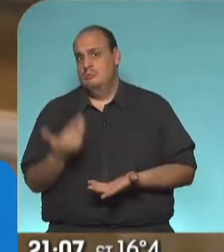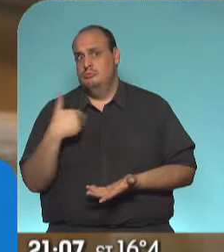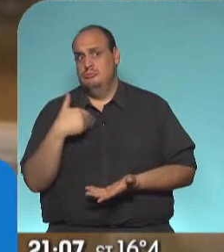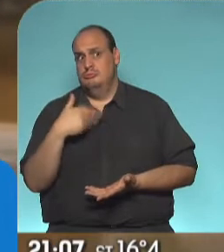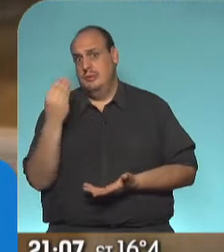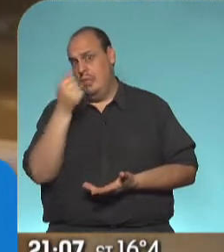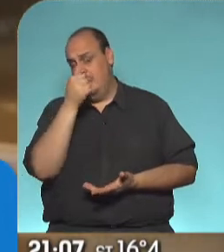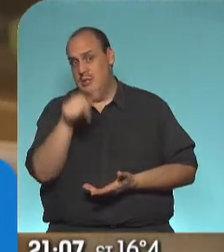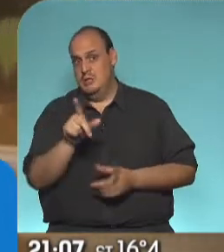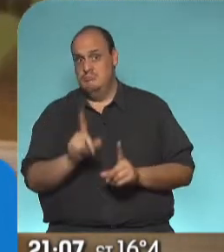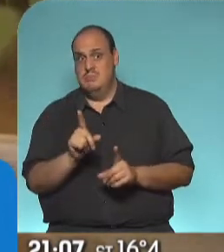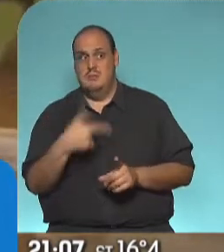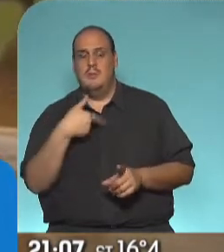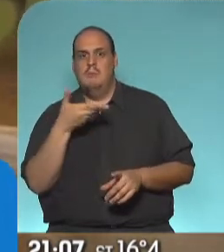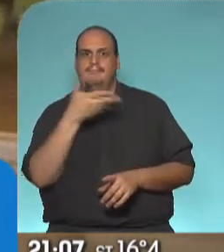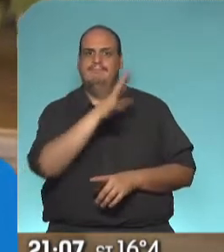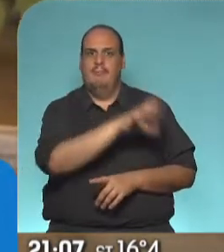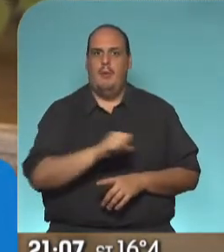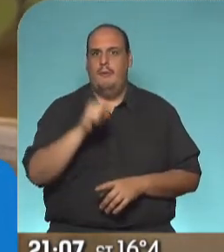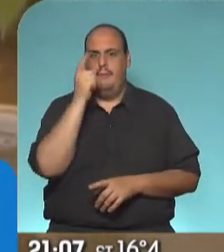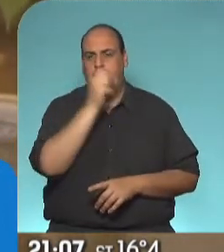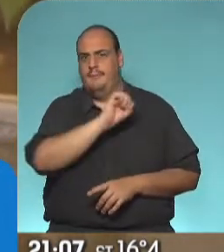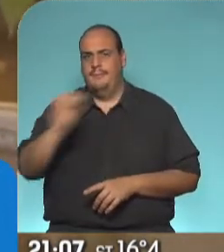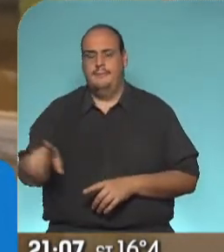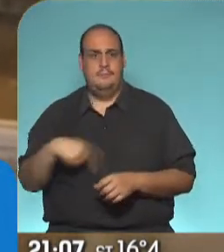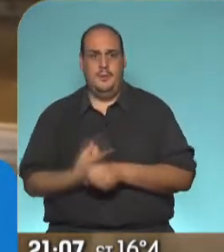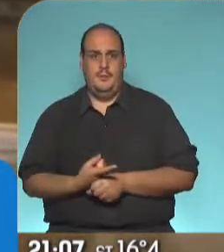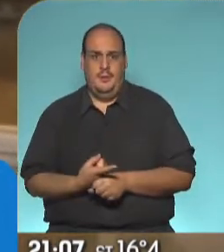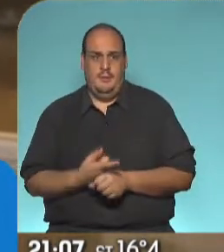de semana ni siquiera intentar trasladar a mi papá.